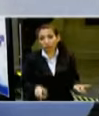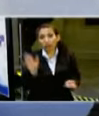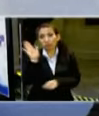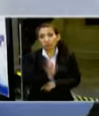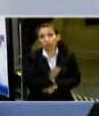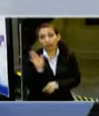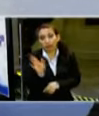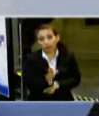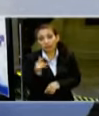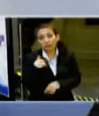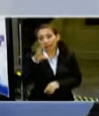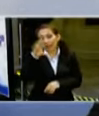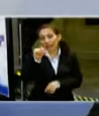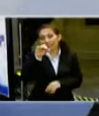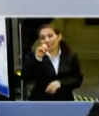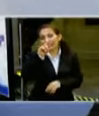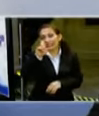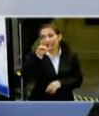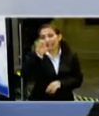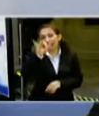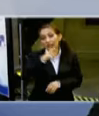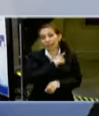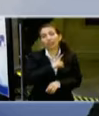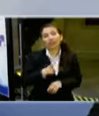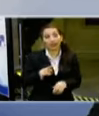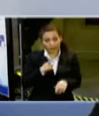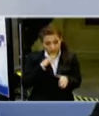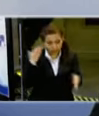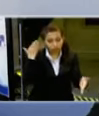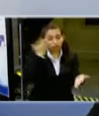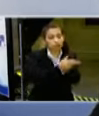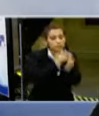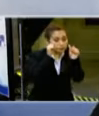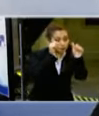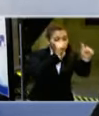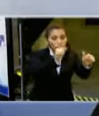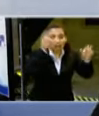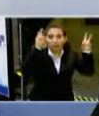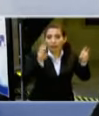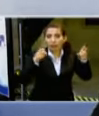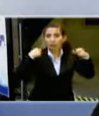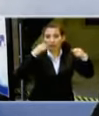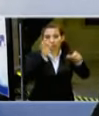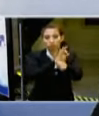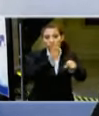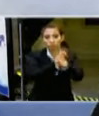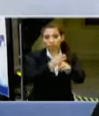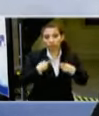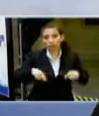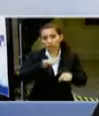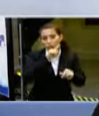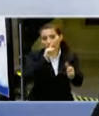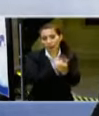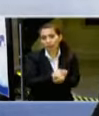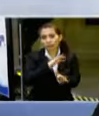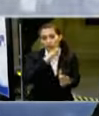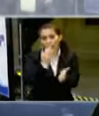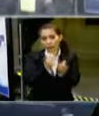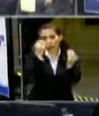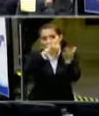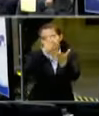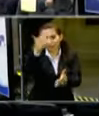parece que la Cancillería tiene que meterse de lleno al tema de la seguridad ciudadana en nuestra región. Hasta ahí la dejo, Gabriela.